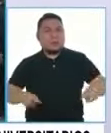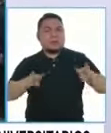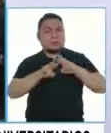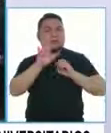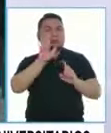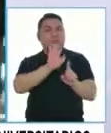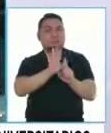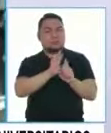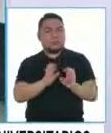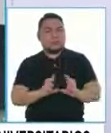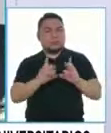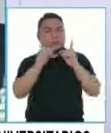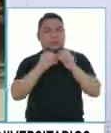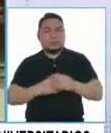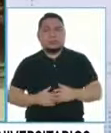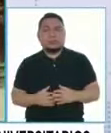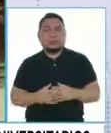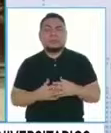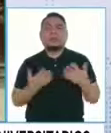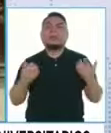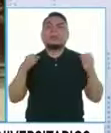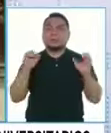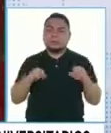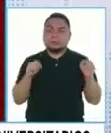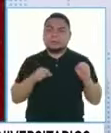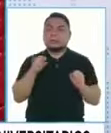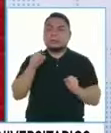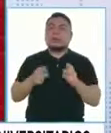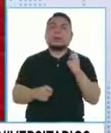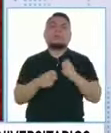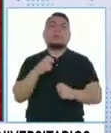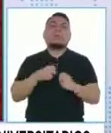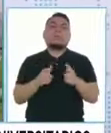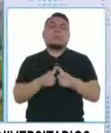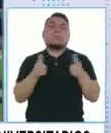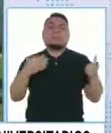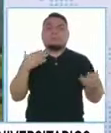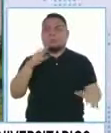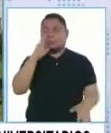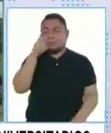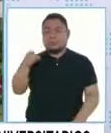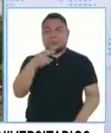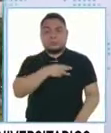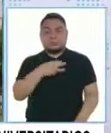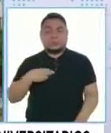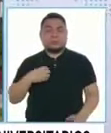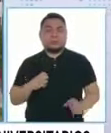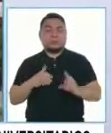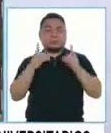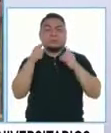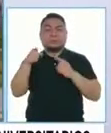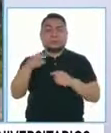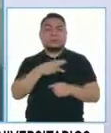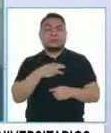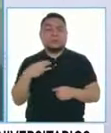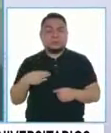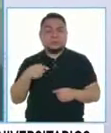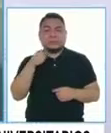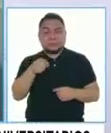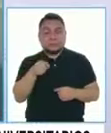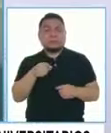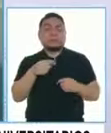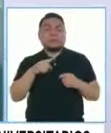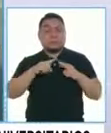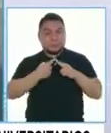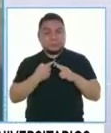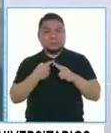su propia educación. Por supuesto, este es un problema bastante serio y que el Ministerio de Educación desde el inicio de la pandemia lo ha